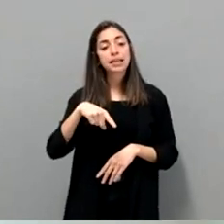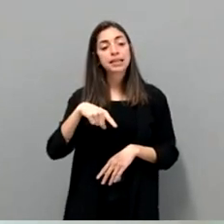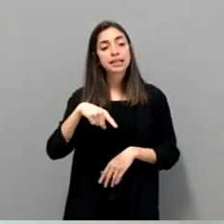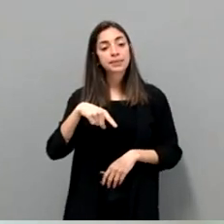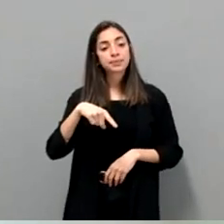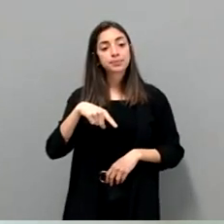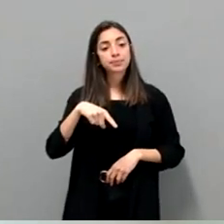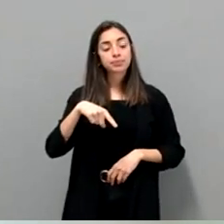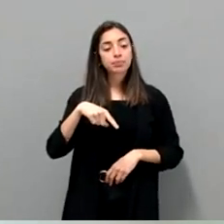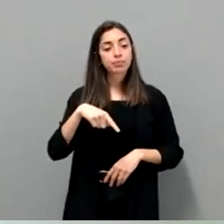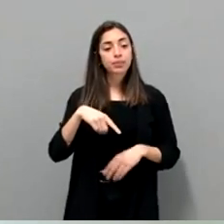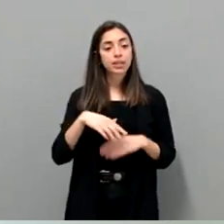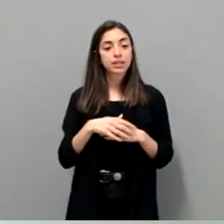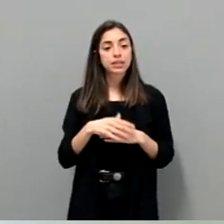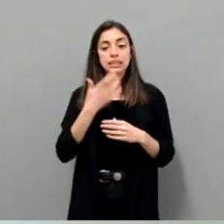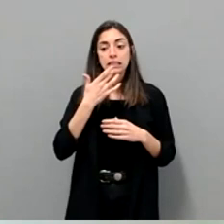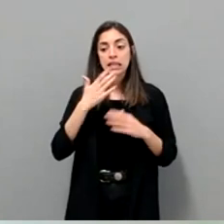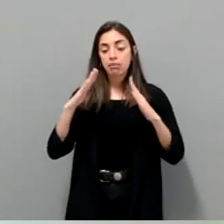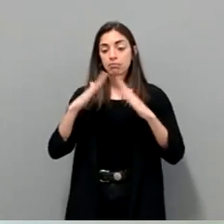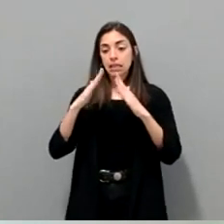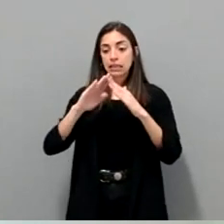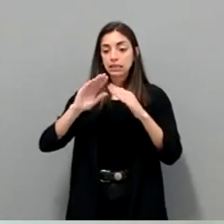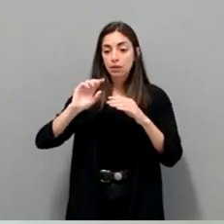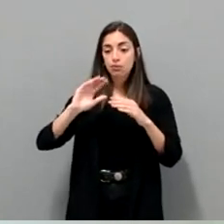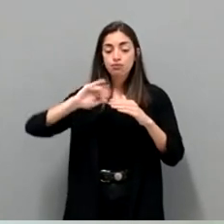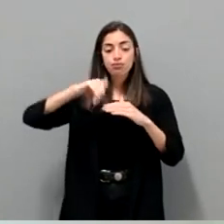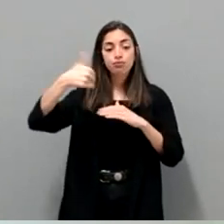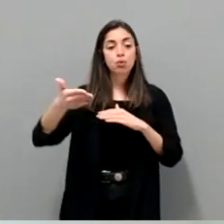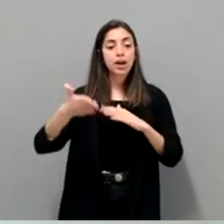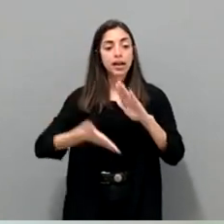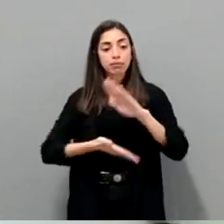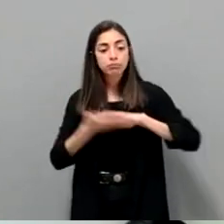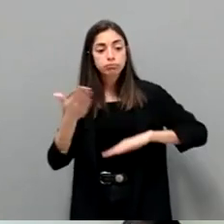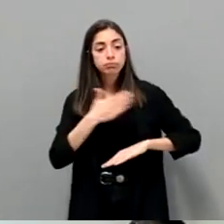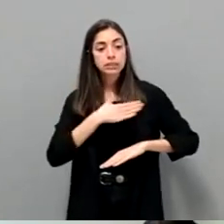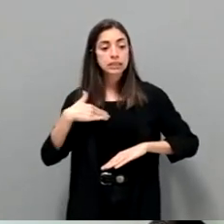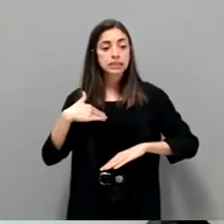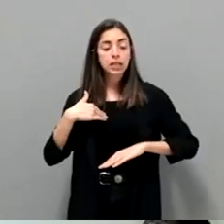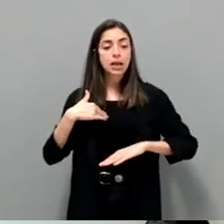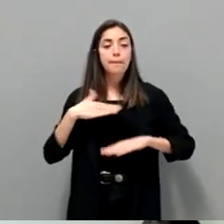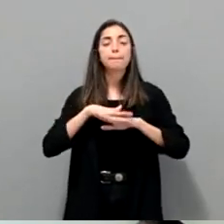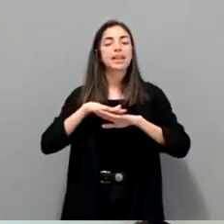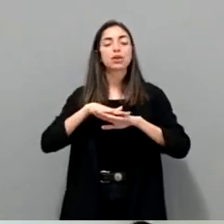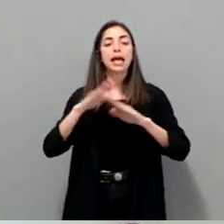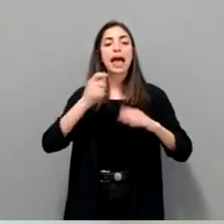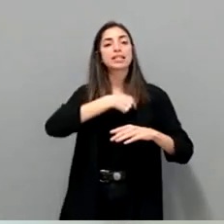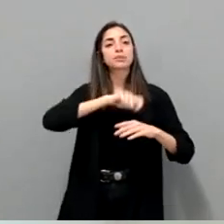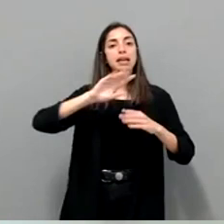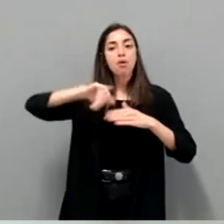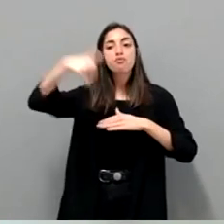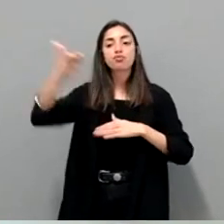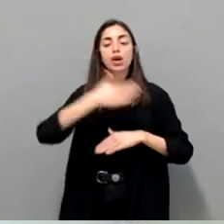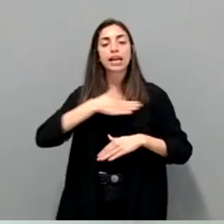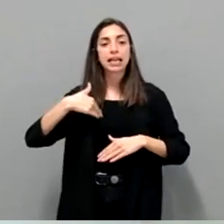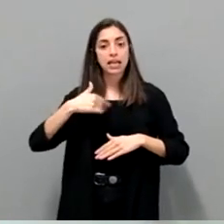si quiero salir fuera de las charlas y demás, que es mi sueño, dedicarme al tercer